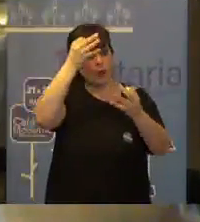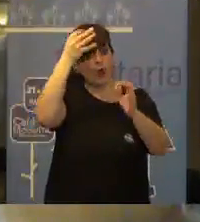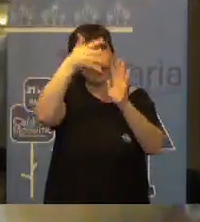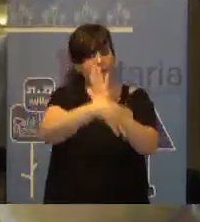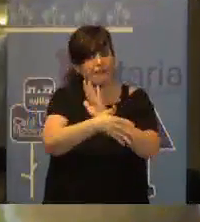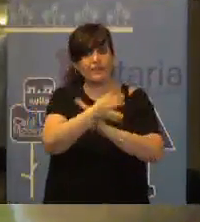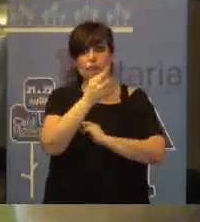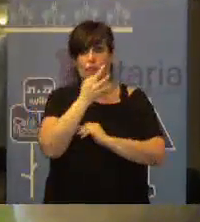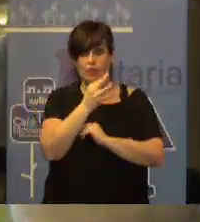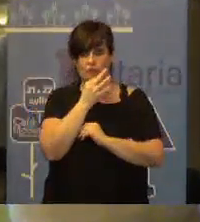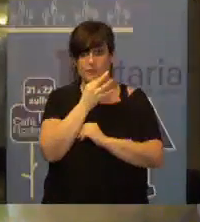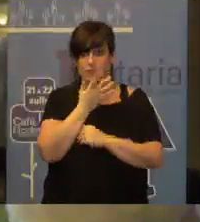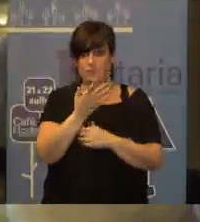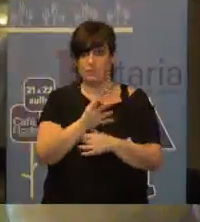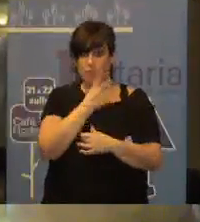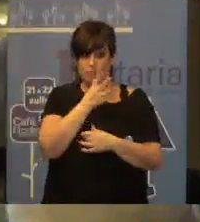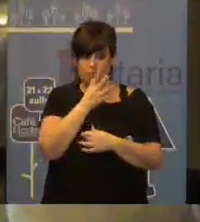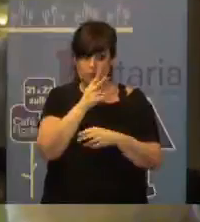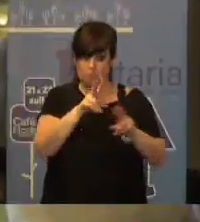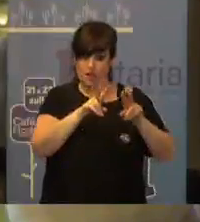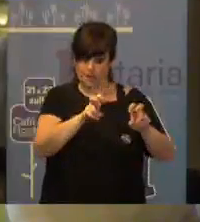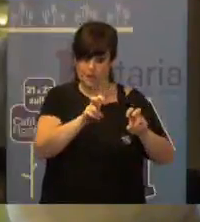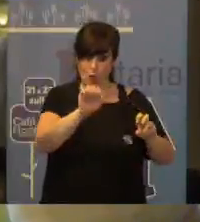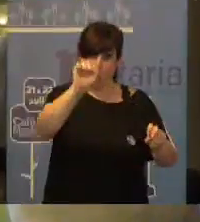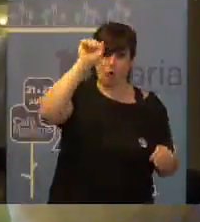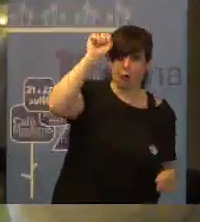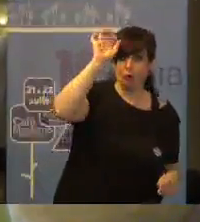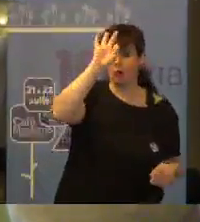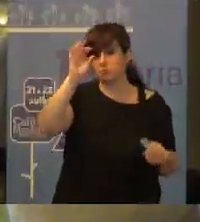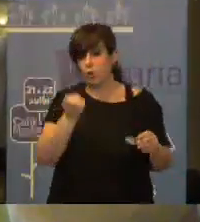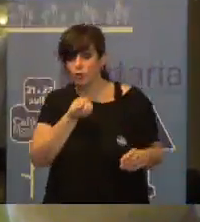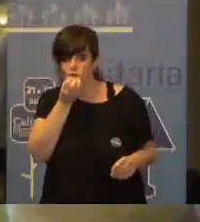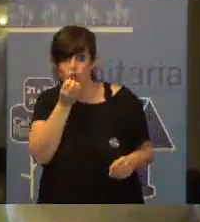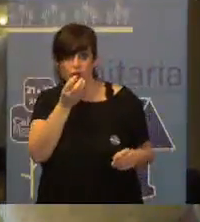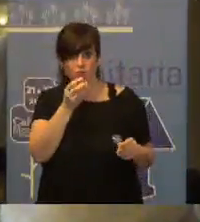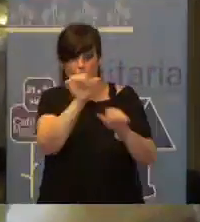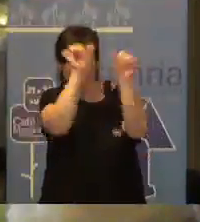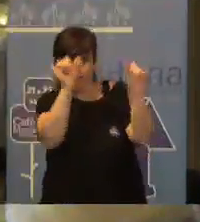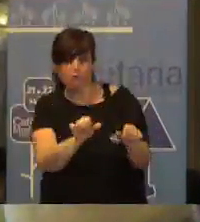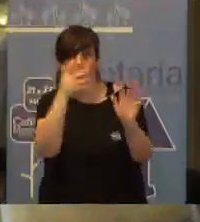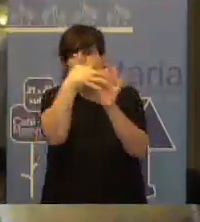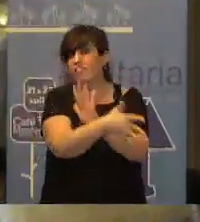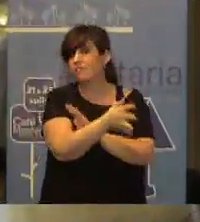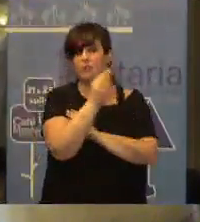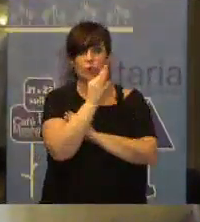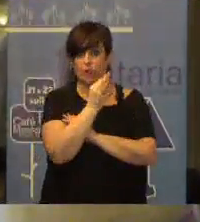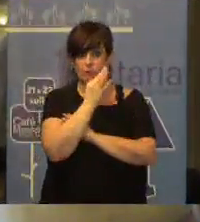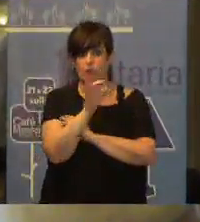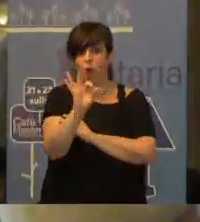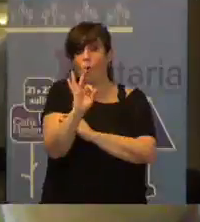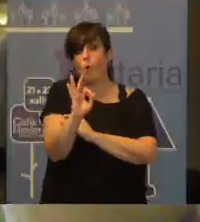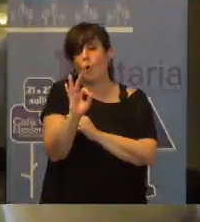facer sin definir o socialismo, nin o comunismo, nin o modelo futuro, nin sequera aquela situación gloriosa en que Galicia